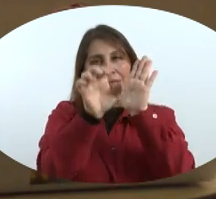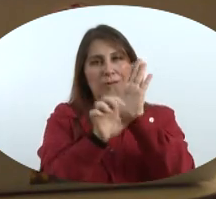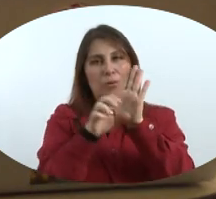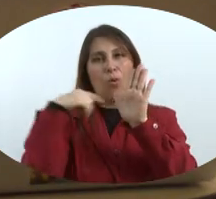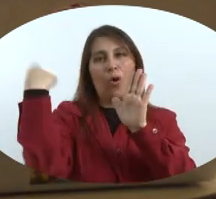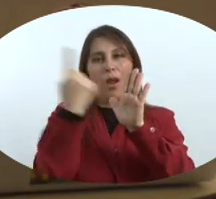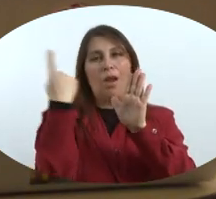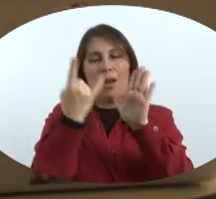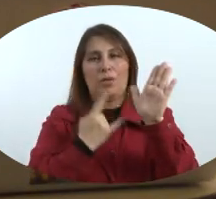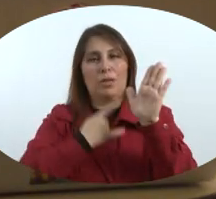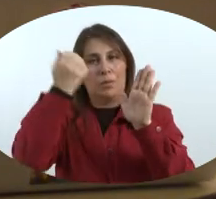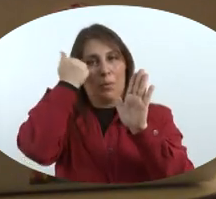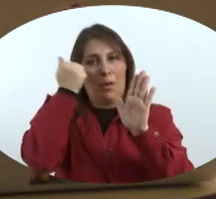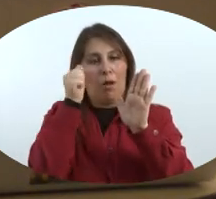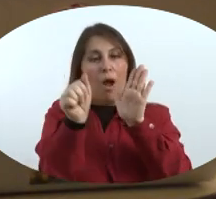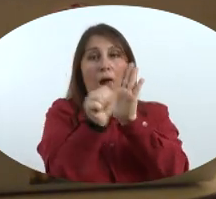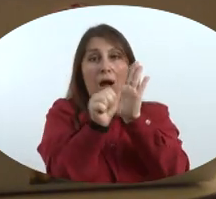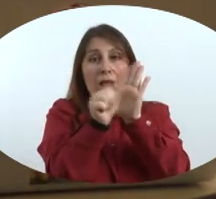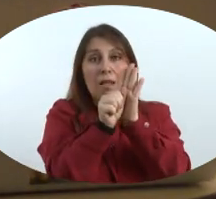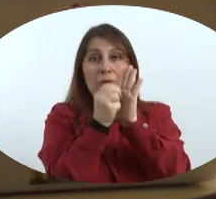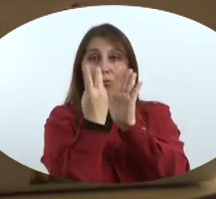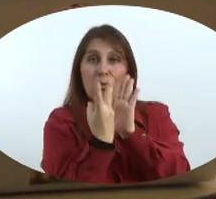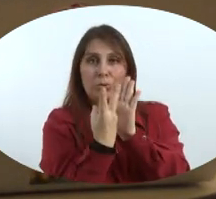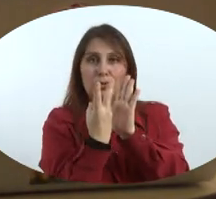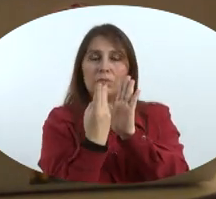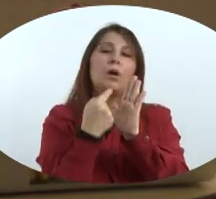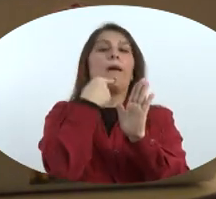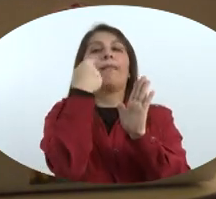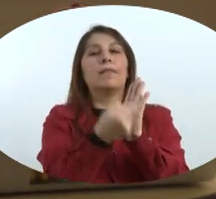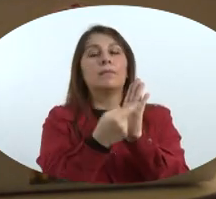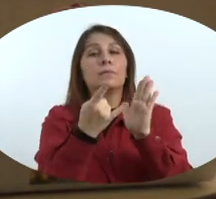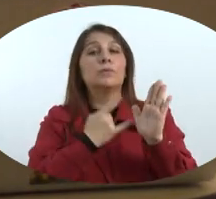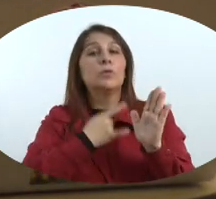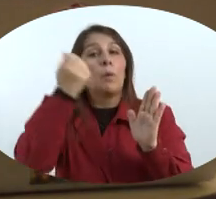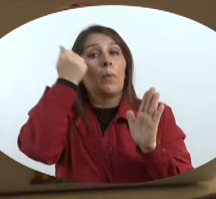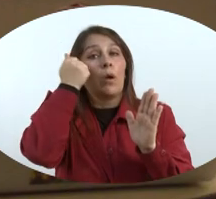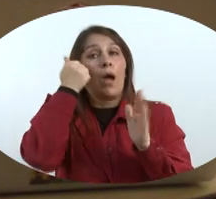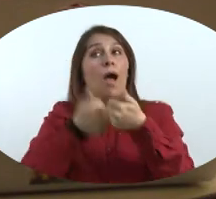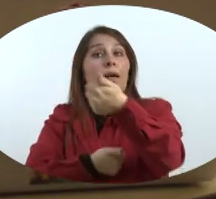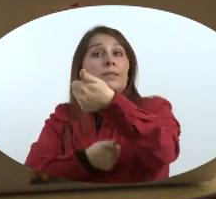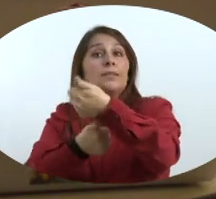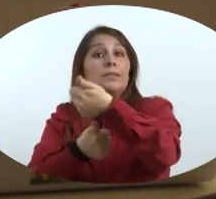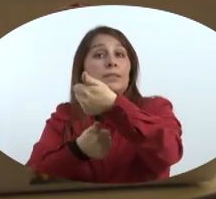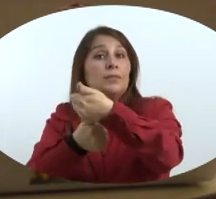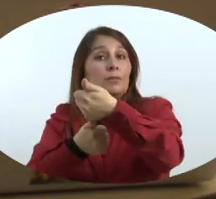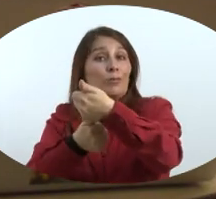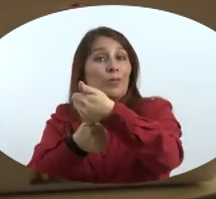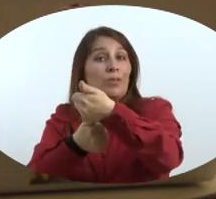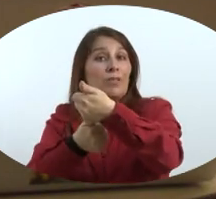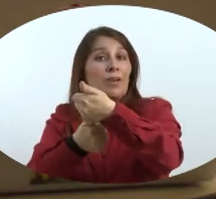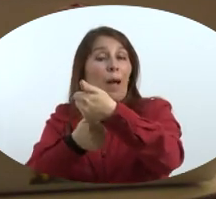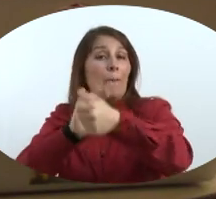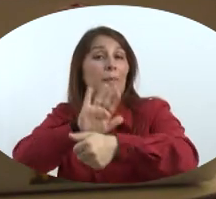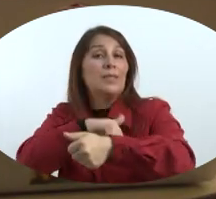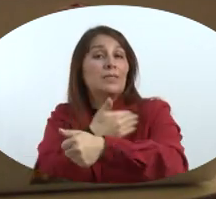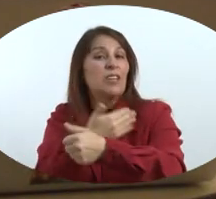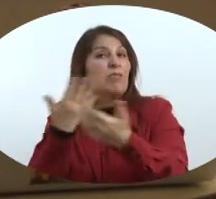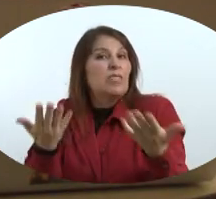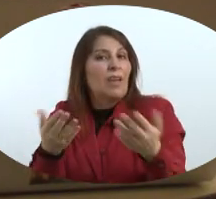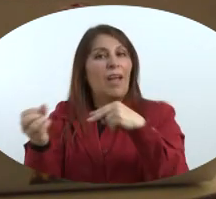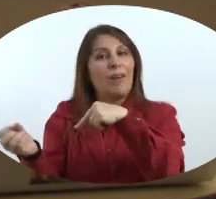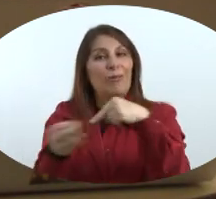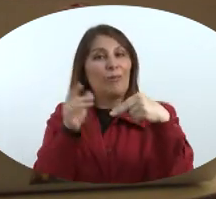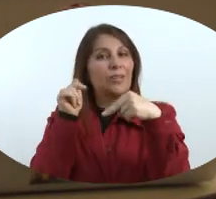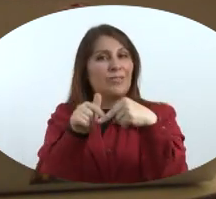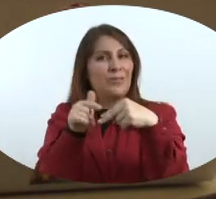de la universidad pedagógica en su artículo número 2 estipula que la universidad pedagógica es asesora en materia educativa del ministerio